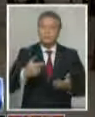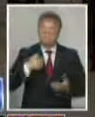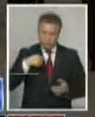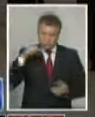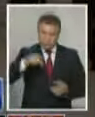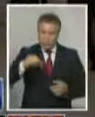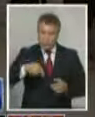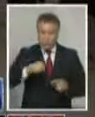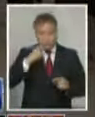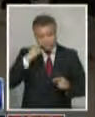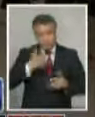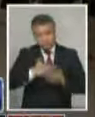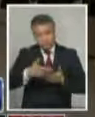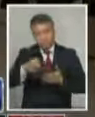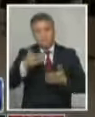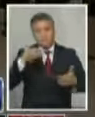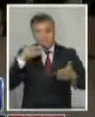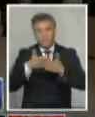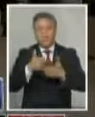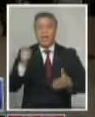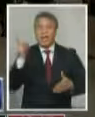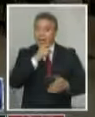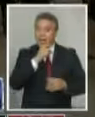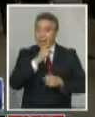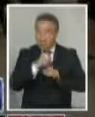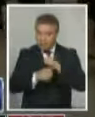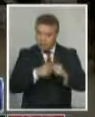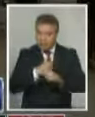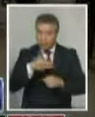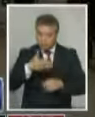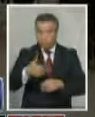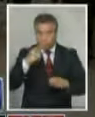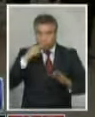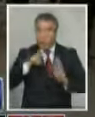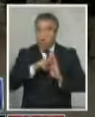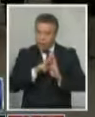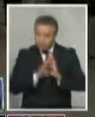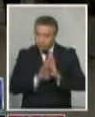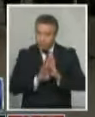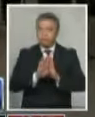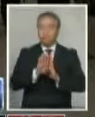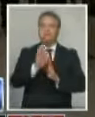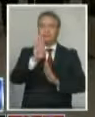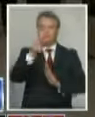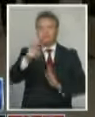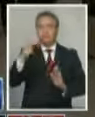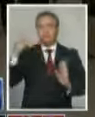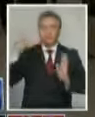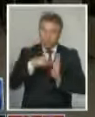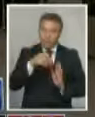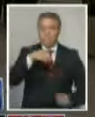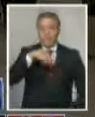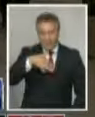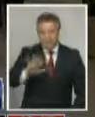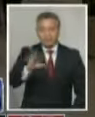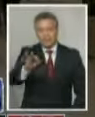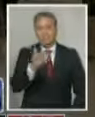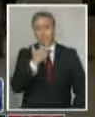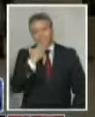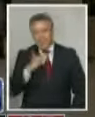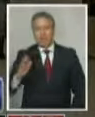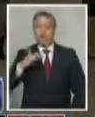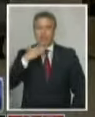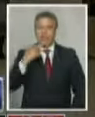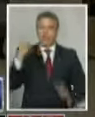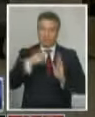una trayectoria que hacia final de año comienza a dar muestras de recuperación de nuestra economía de forma tal de tener un 2015 ciertamente mejor que el